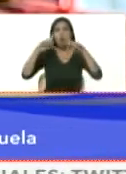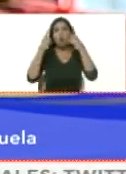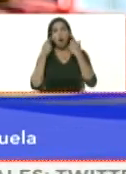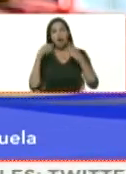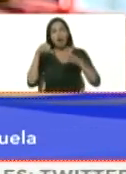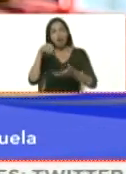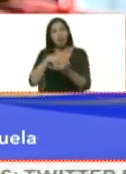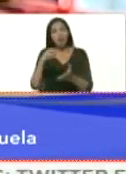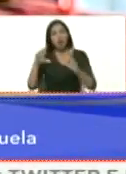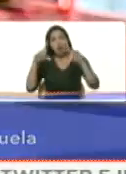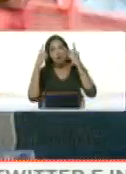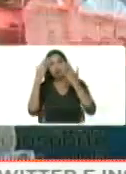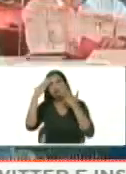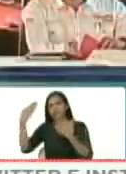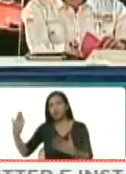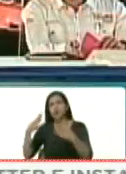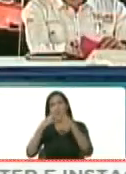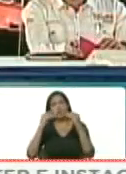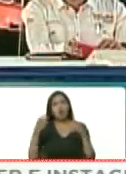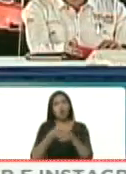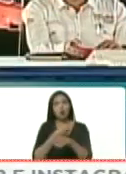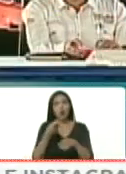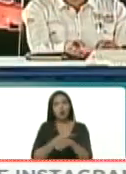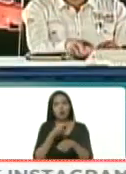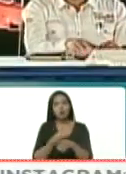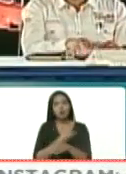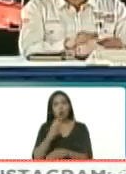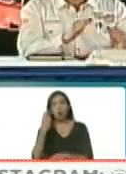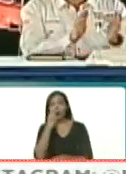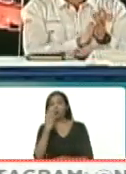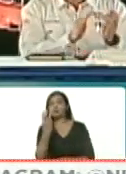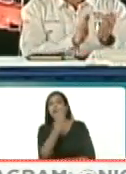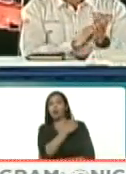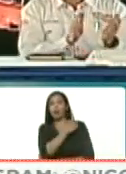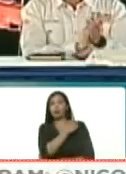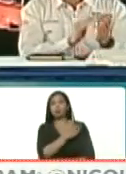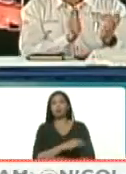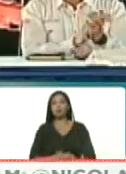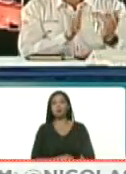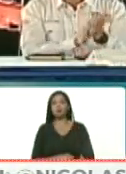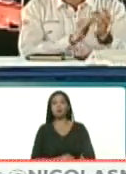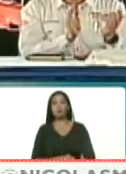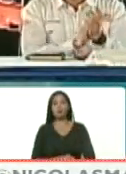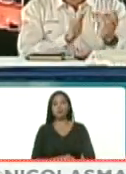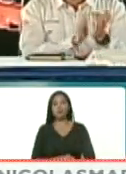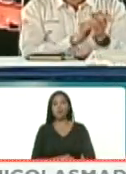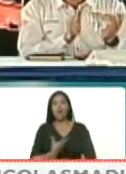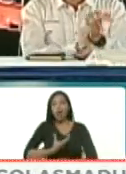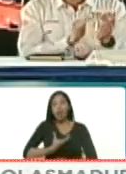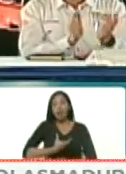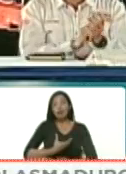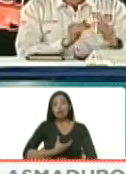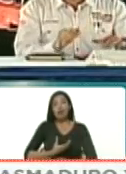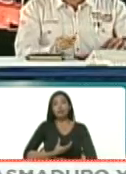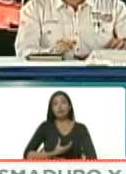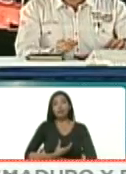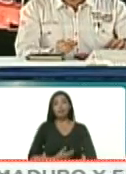Estado La Guaira, un saludo al gobernador García Carneiro, al alcalde